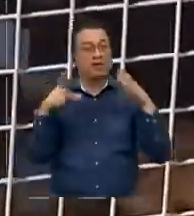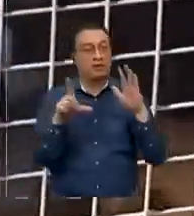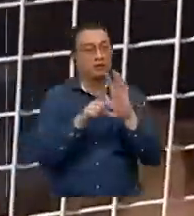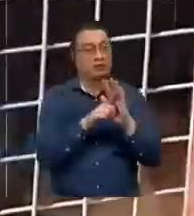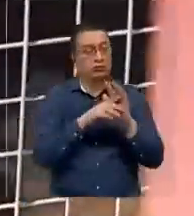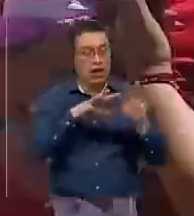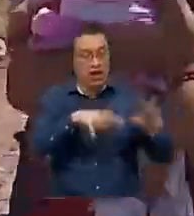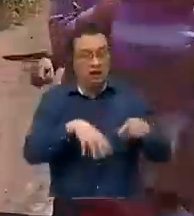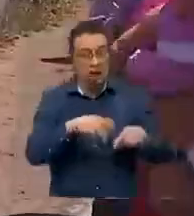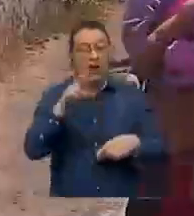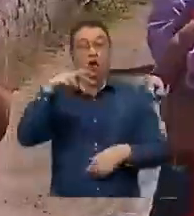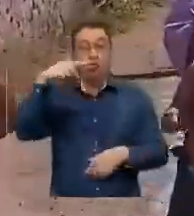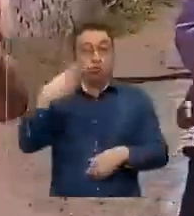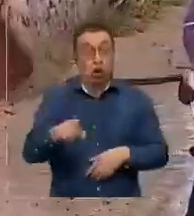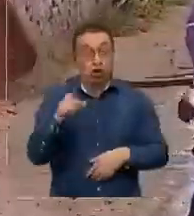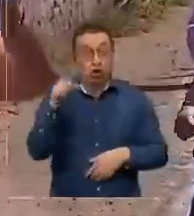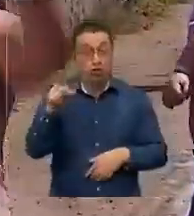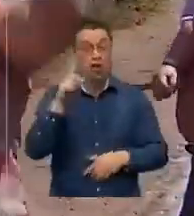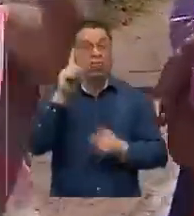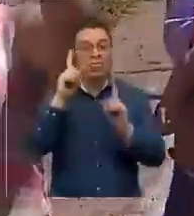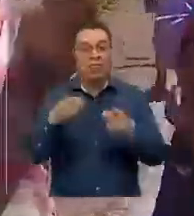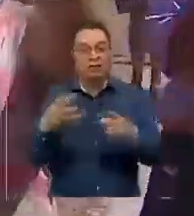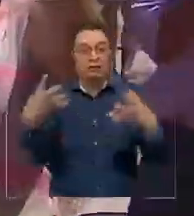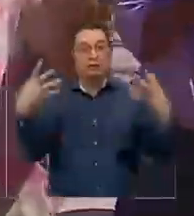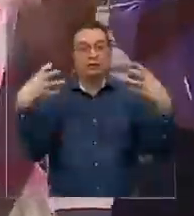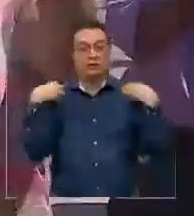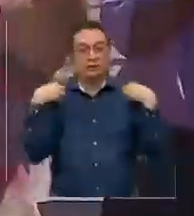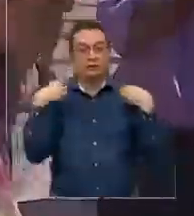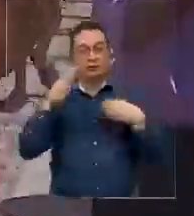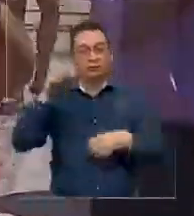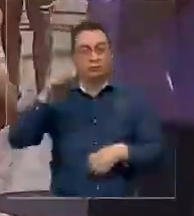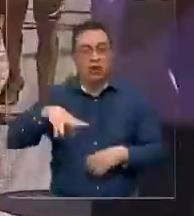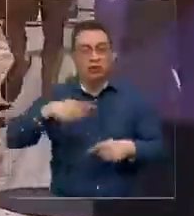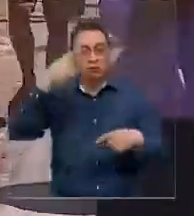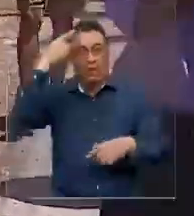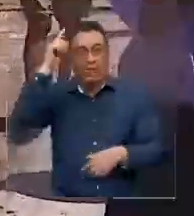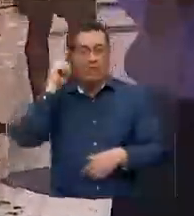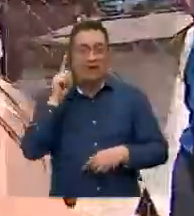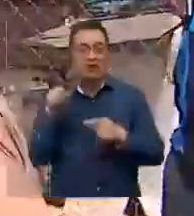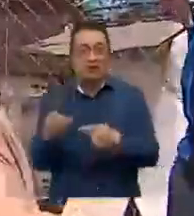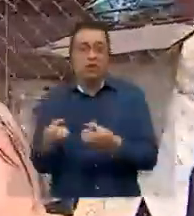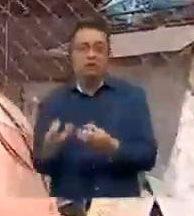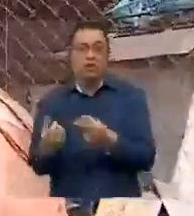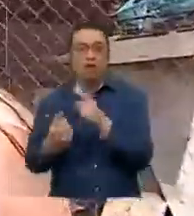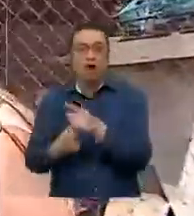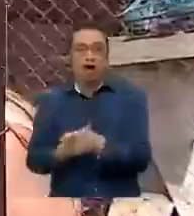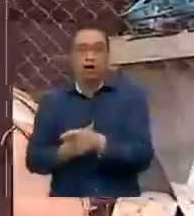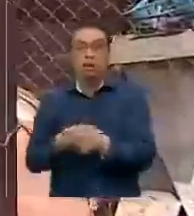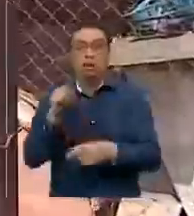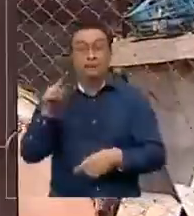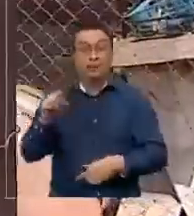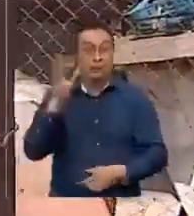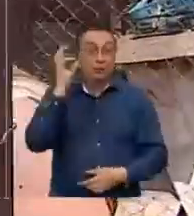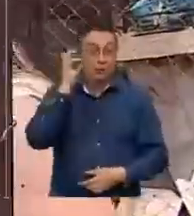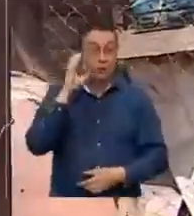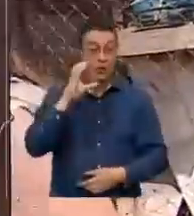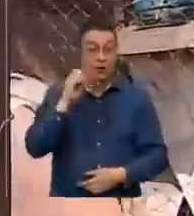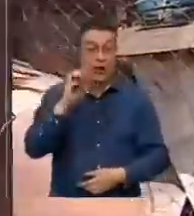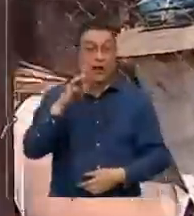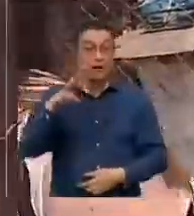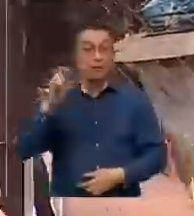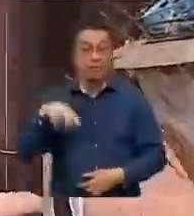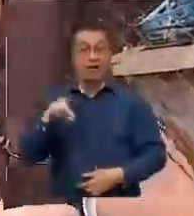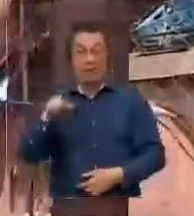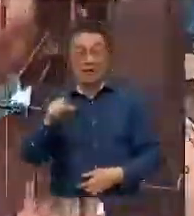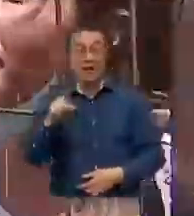es el dueño del animal quien debe responsabilizarse por los daños que la mascota cause en el caso de carmen gloria roberto